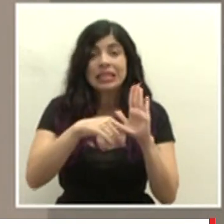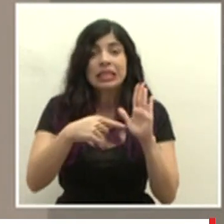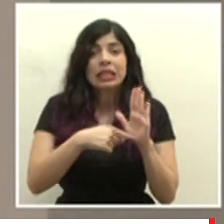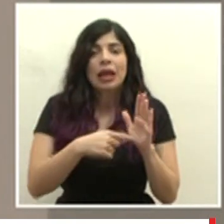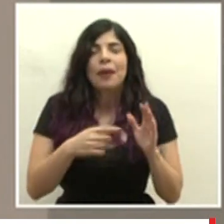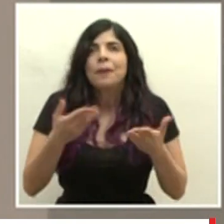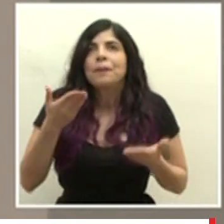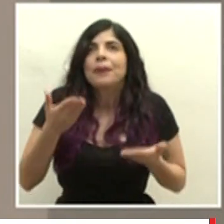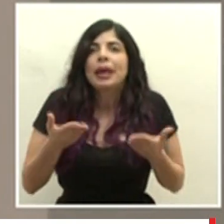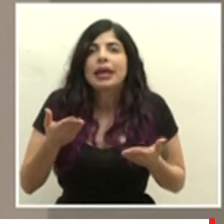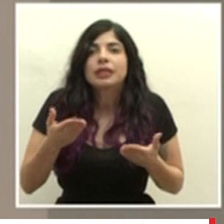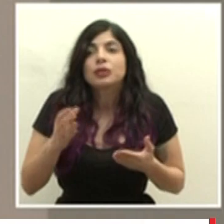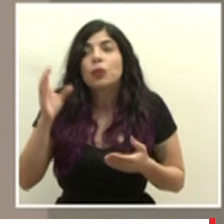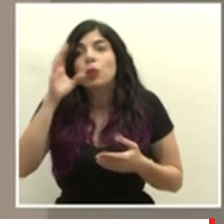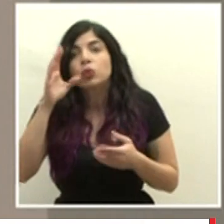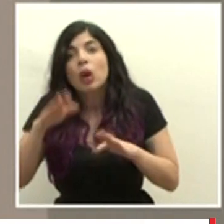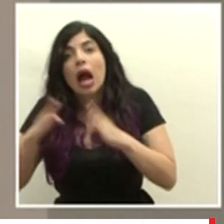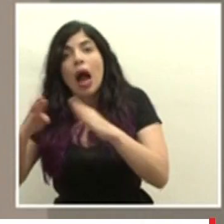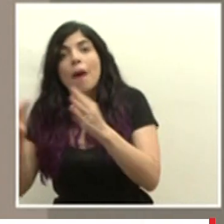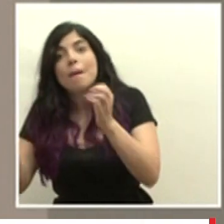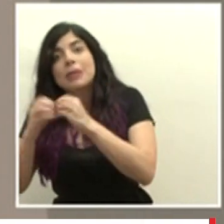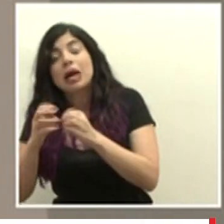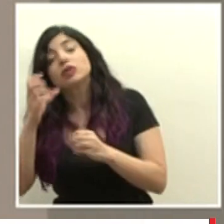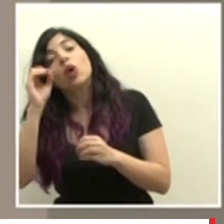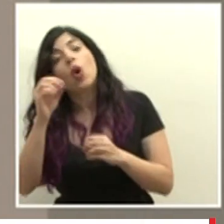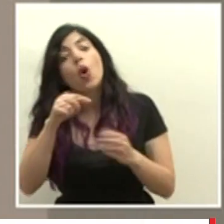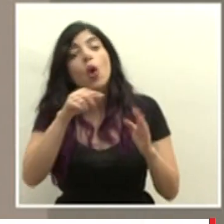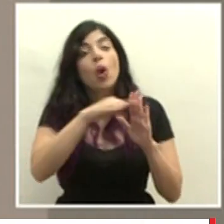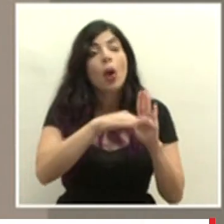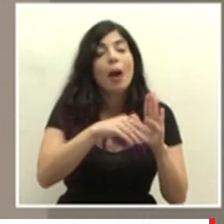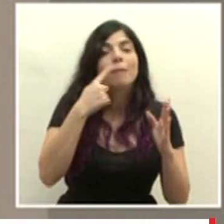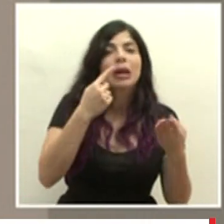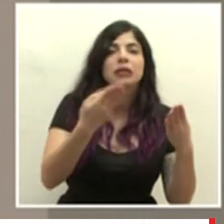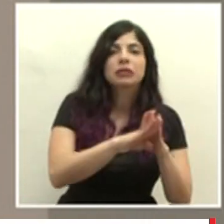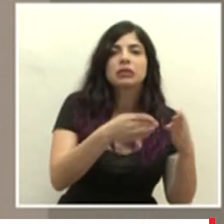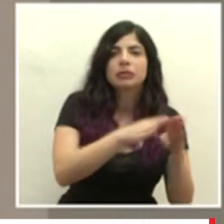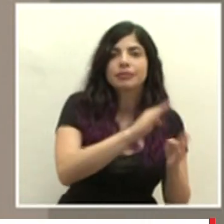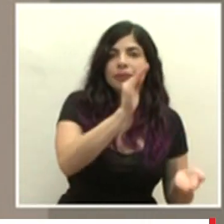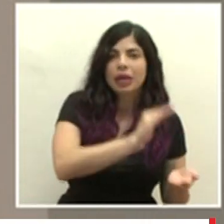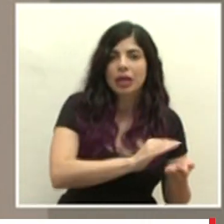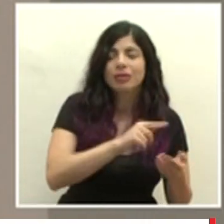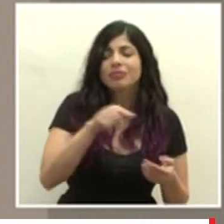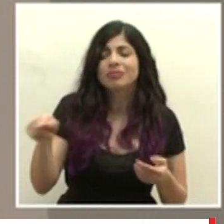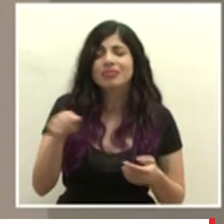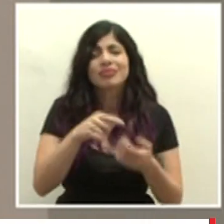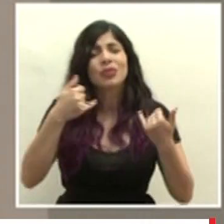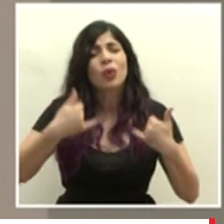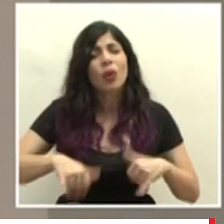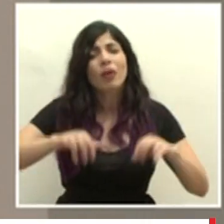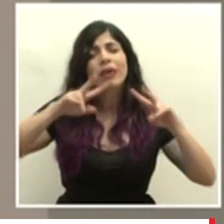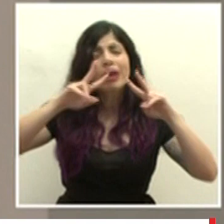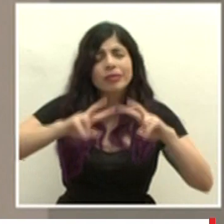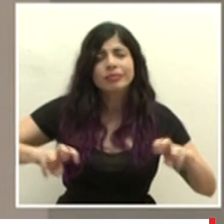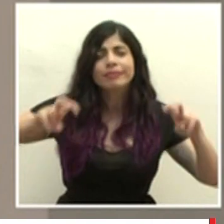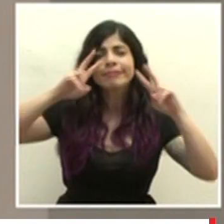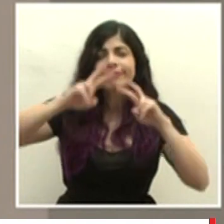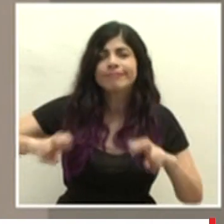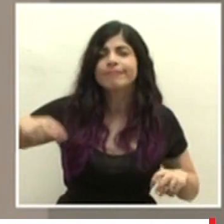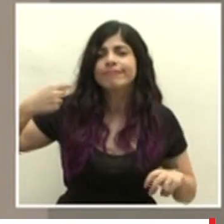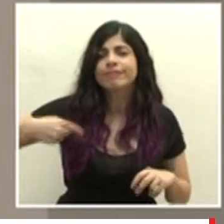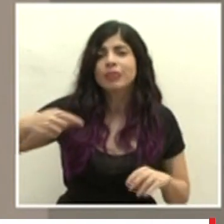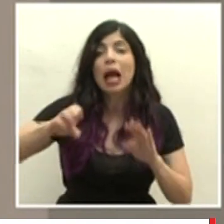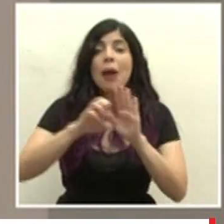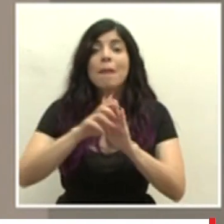ser o para mayor apertura o para menor apertura. Y esto está en constante análisis. Nosotros, claro que por ejemplo el tema